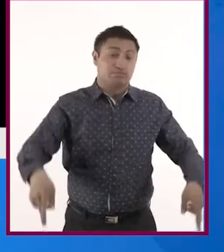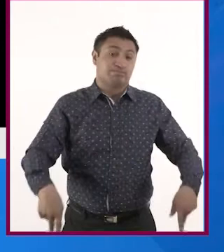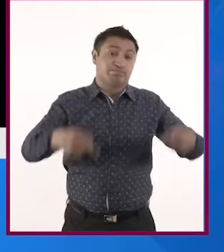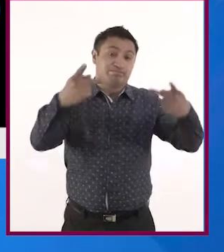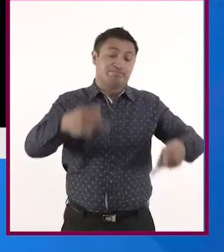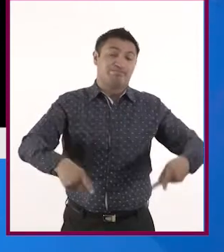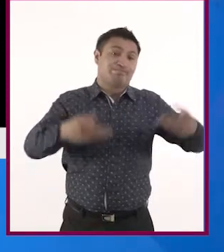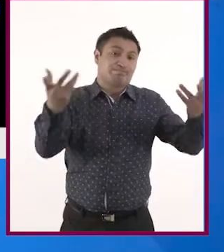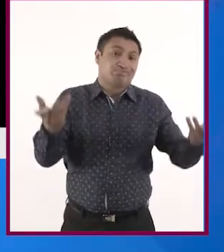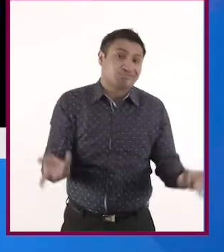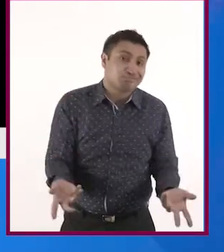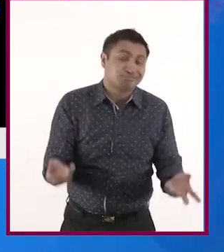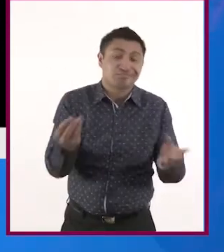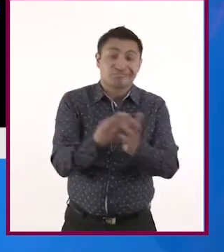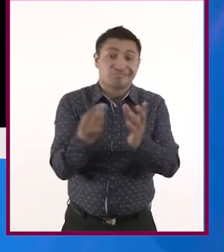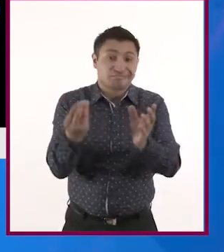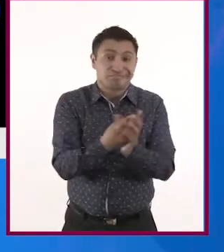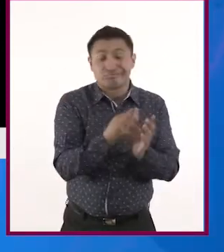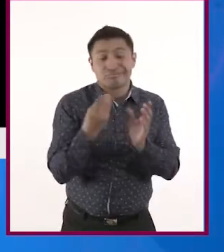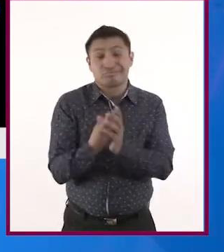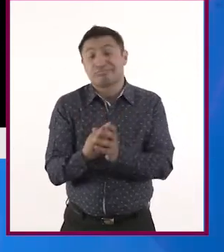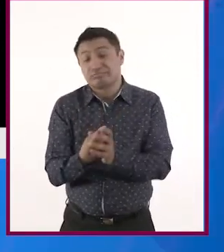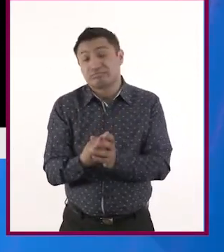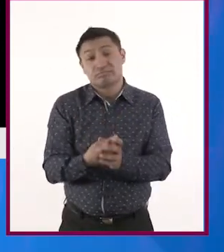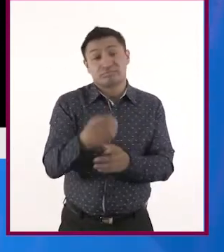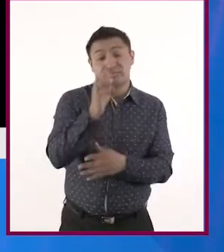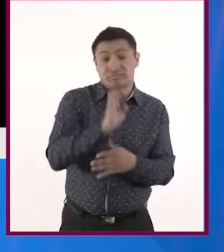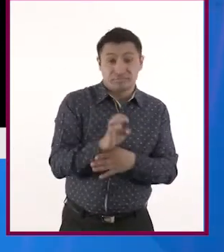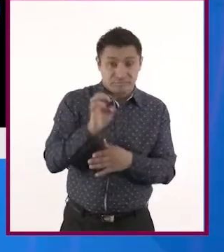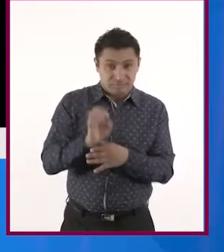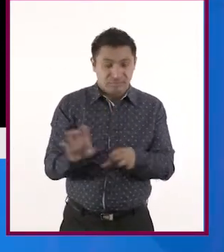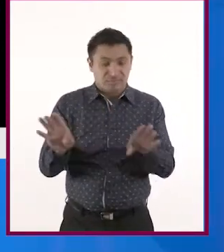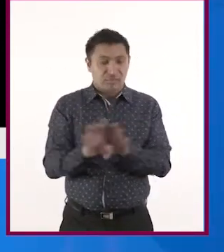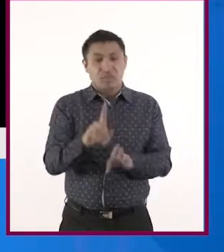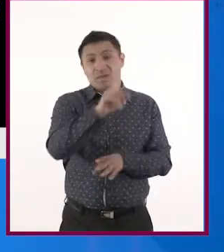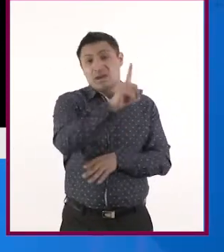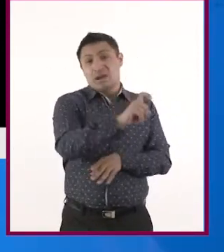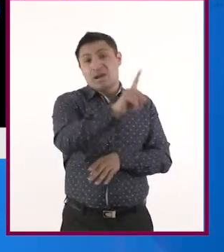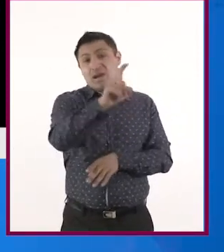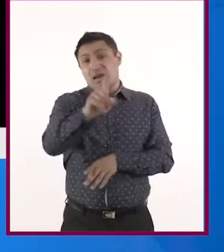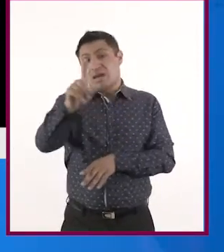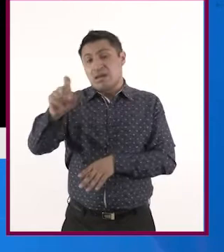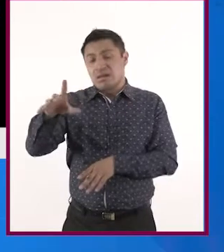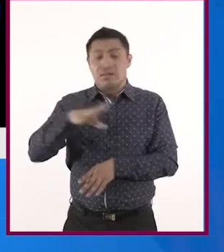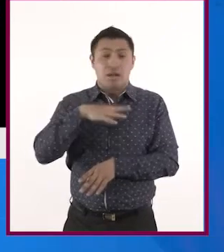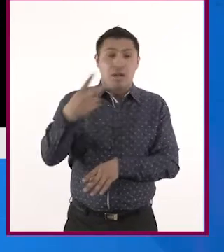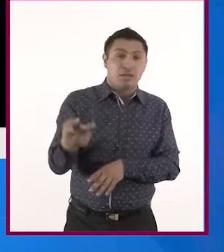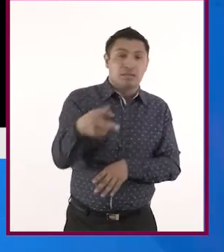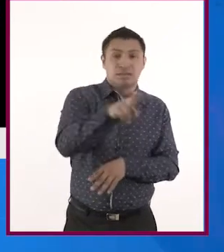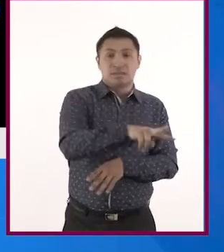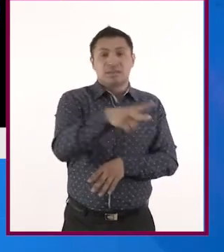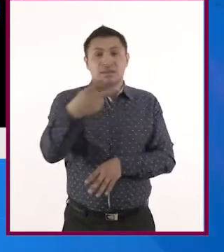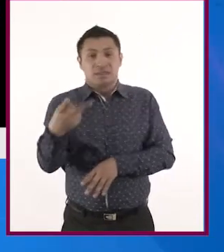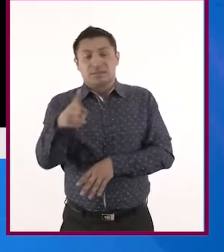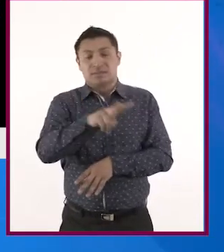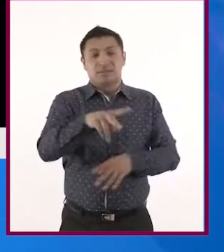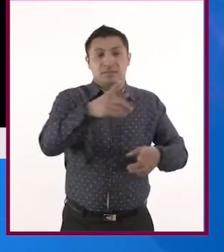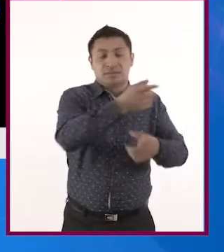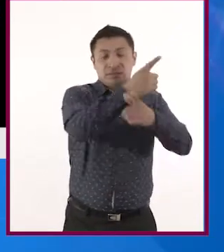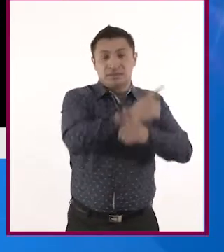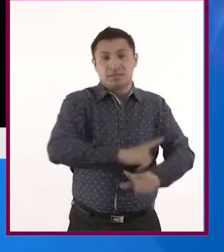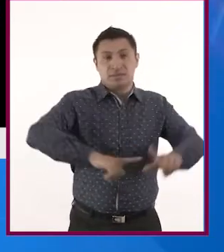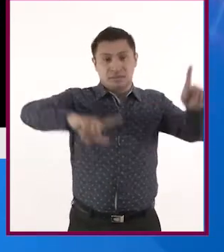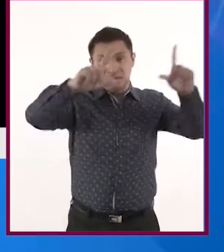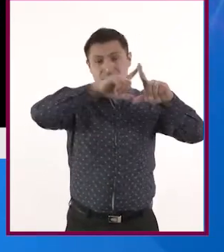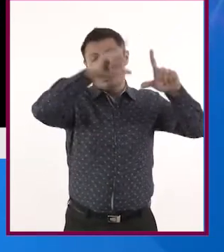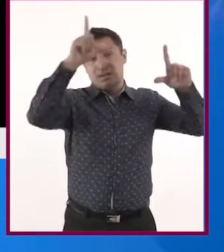Entonces, digamos que el agua se encuentra en ambos parámetros. El agua se encuentra en el parámetro